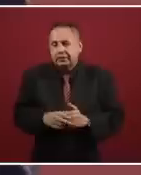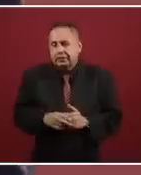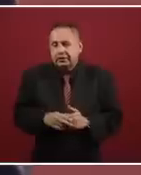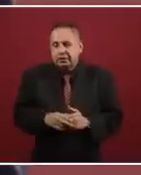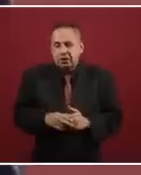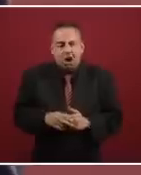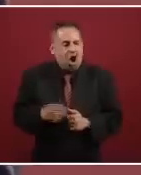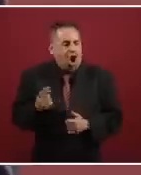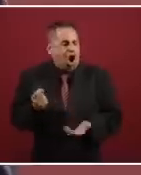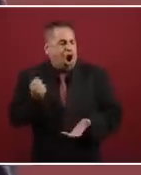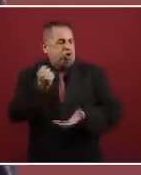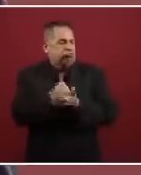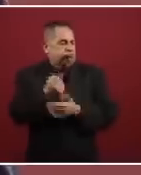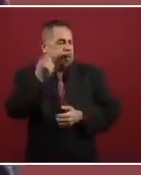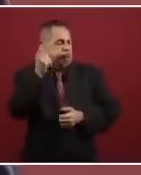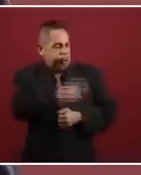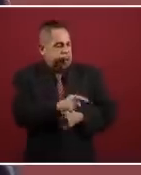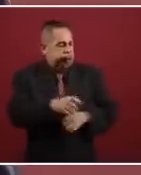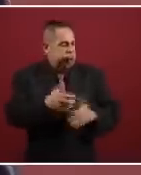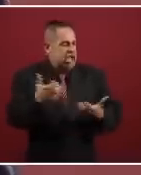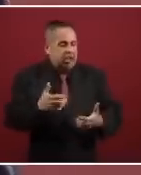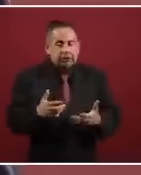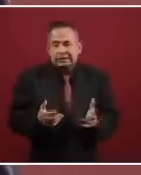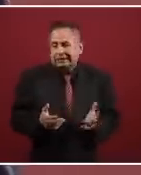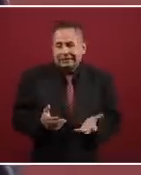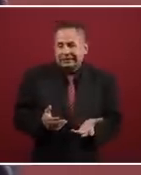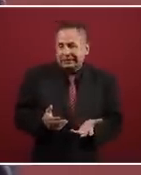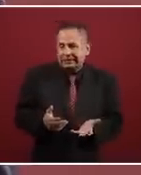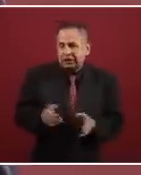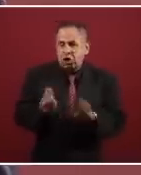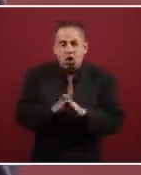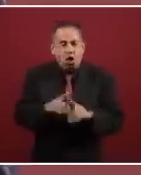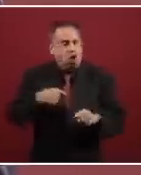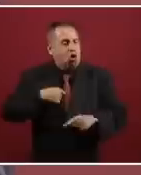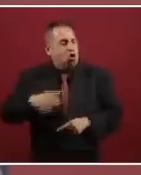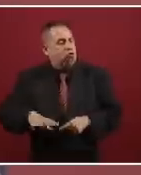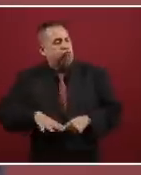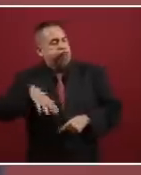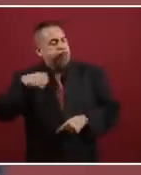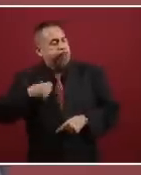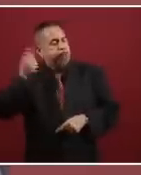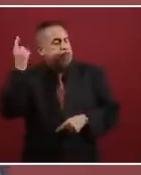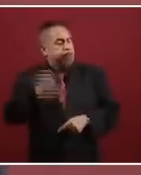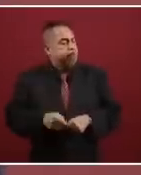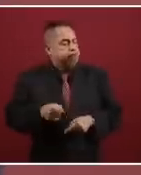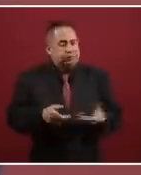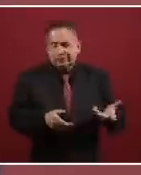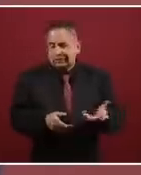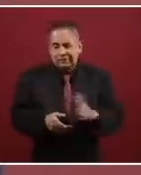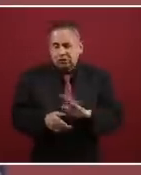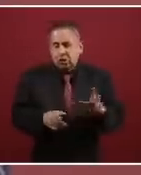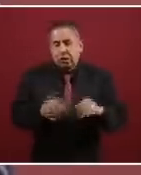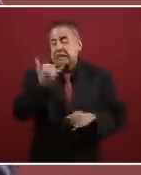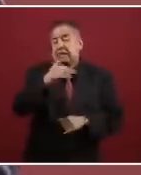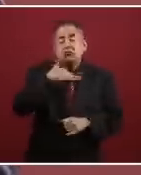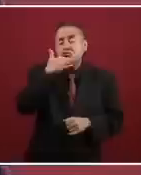como prepotente o como abusivo y mucho menos como